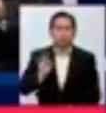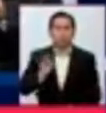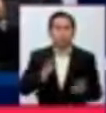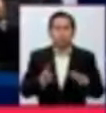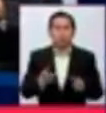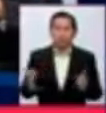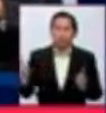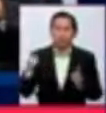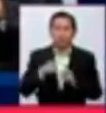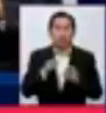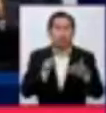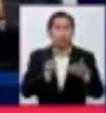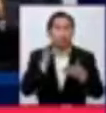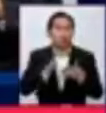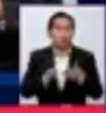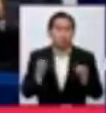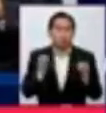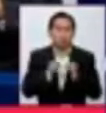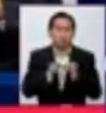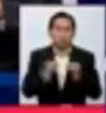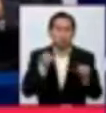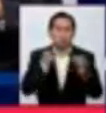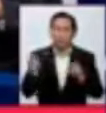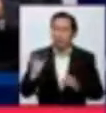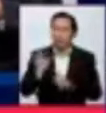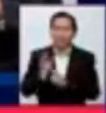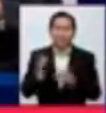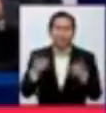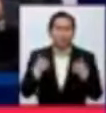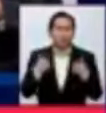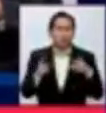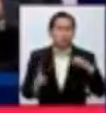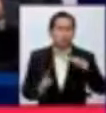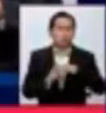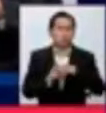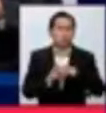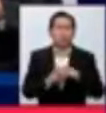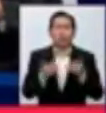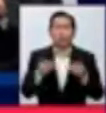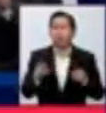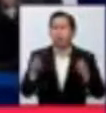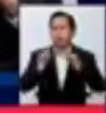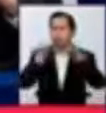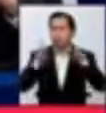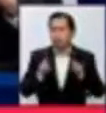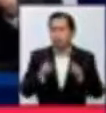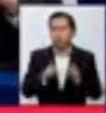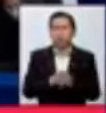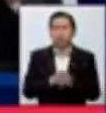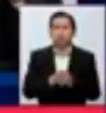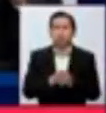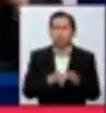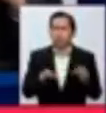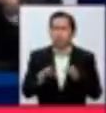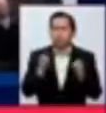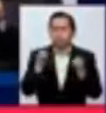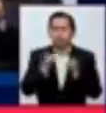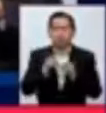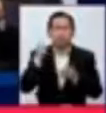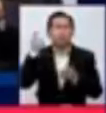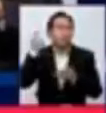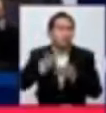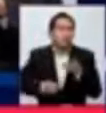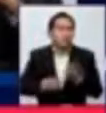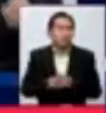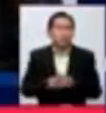el mes de abril, de acuerdo a los últimos reportes que se han producido, y la pregunta es, ¿qué más se puede hacer desde